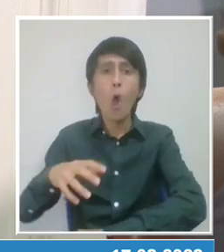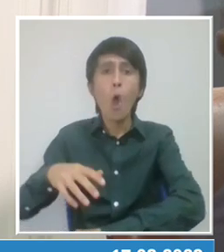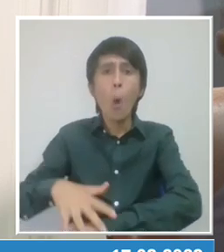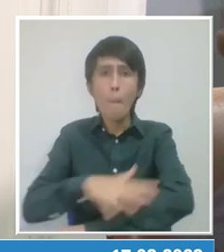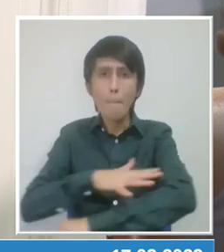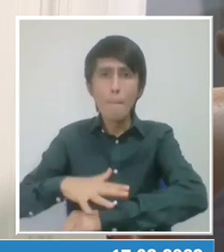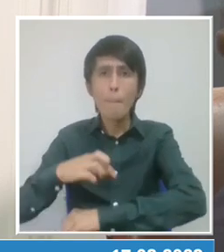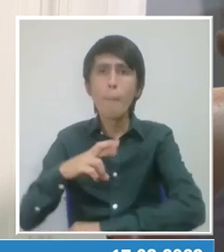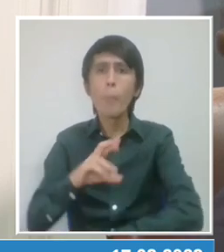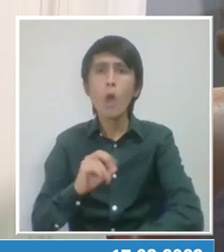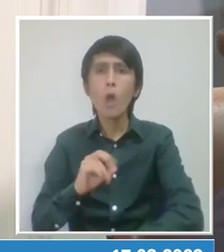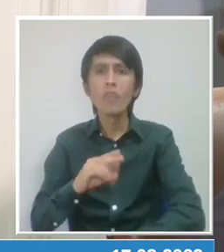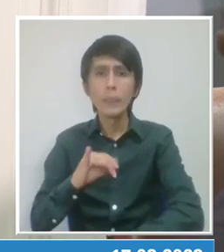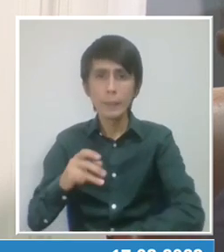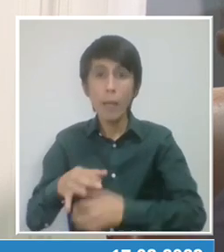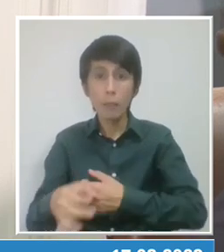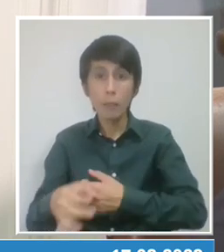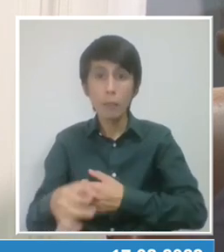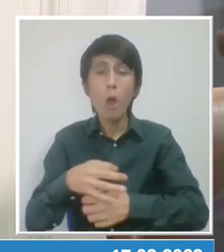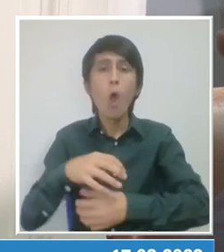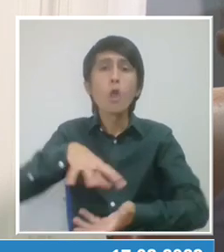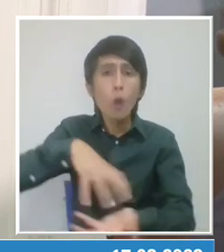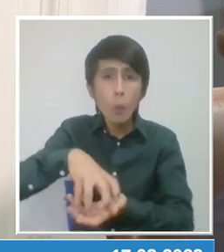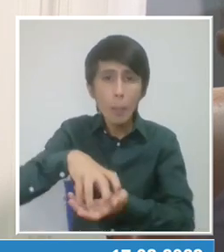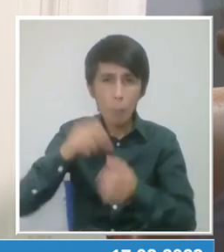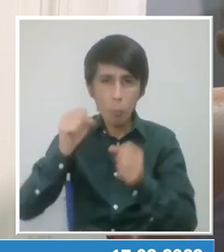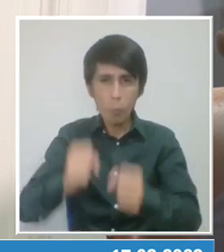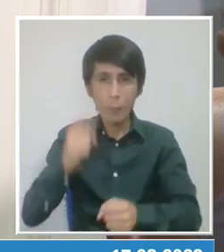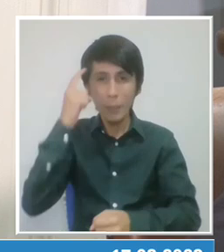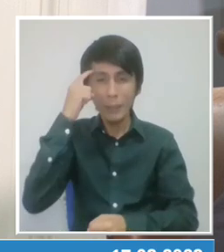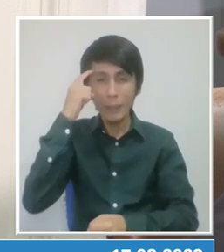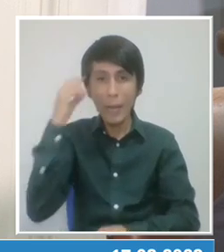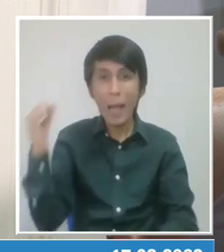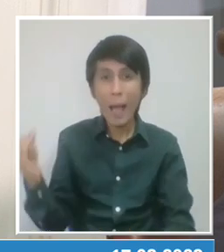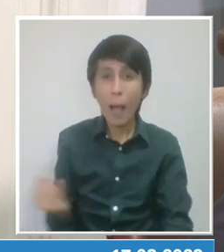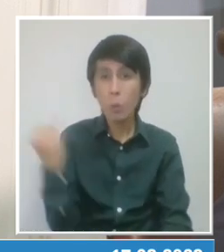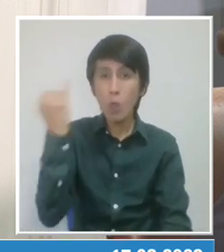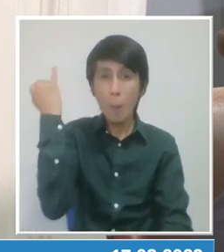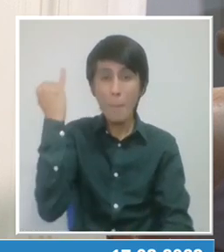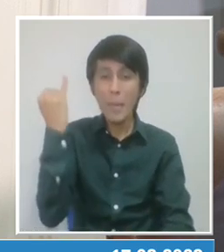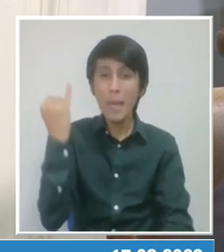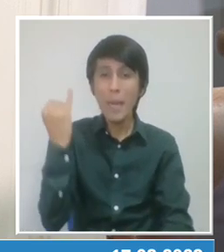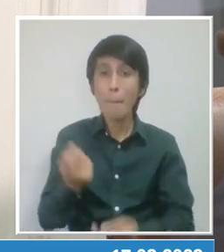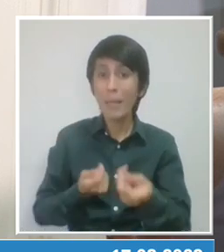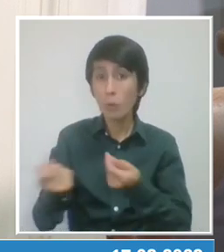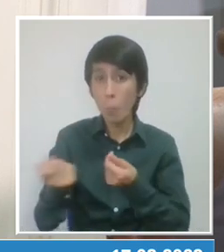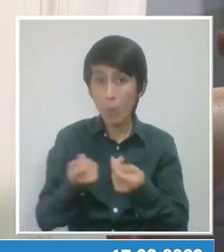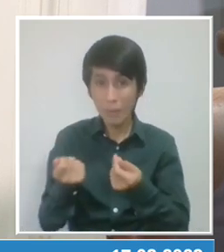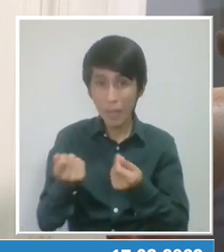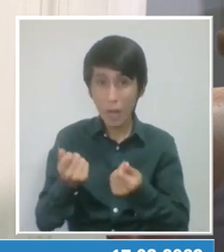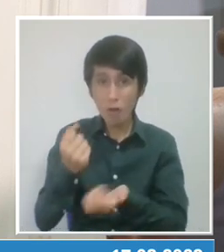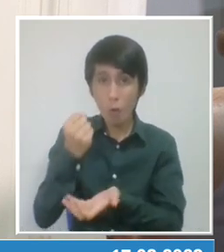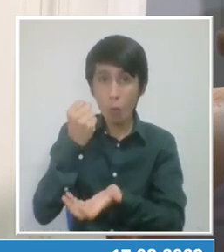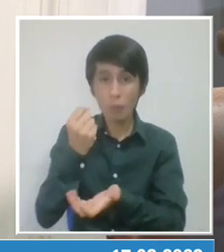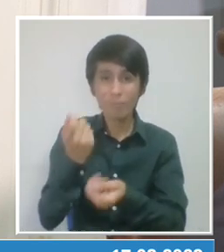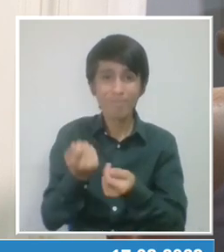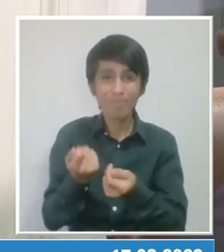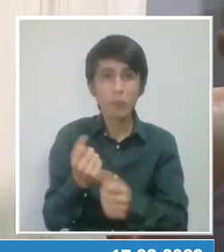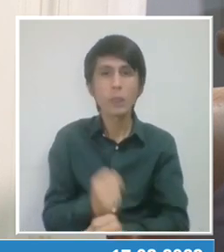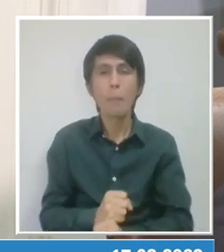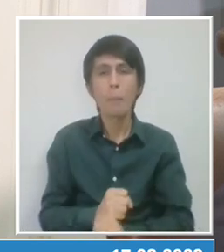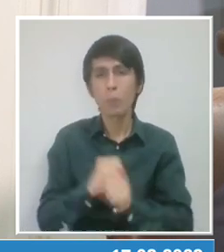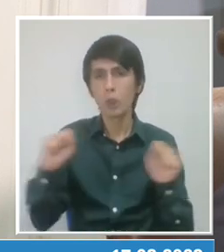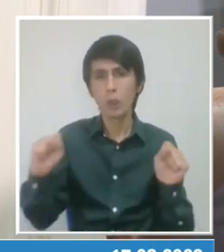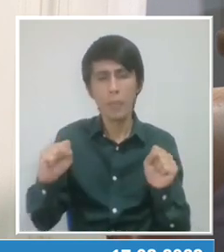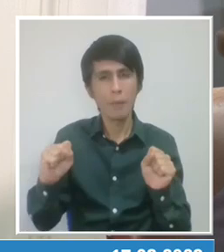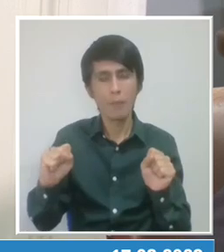se puede contemplar la autonomía de carácter presupuestario y financiero, porque eso es imposible. Al fin y